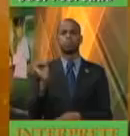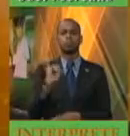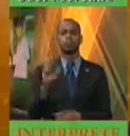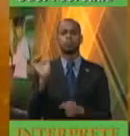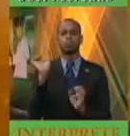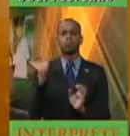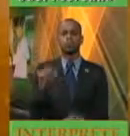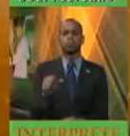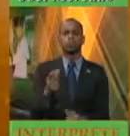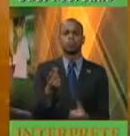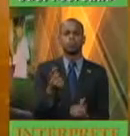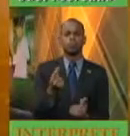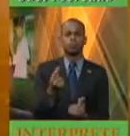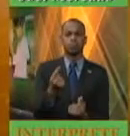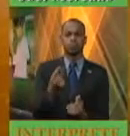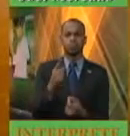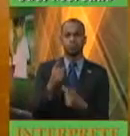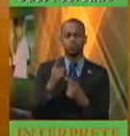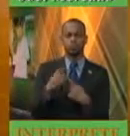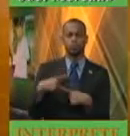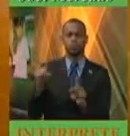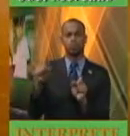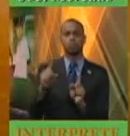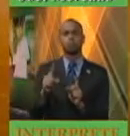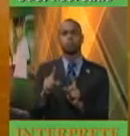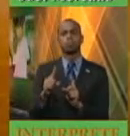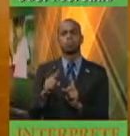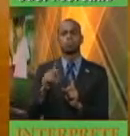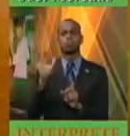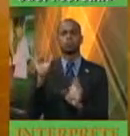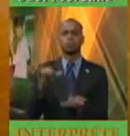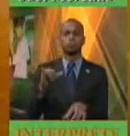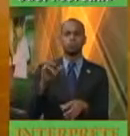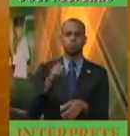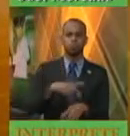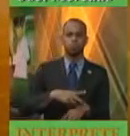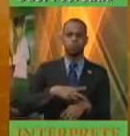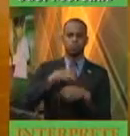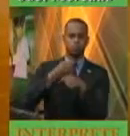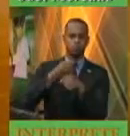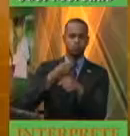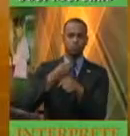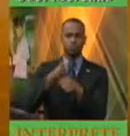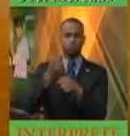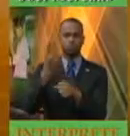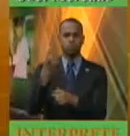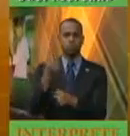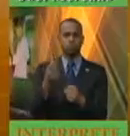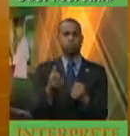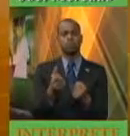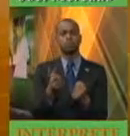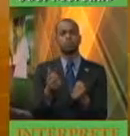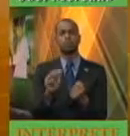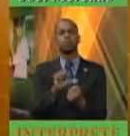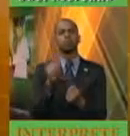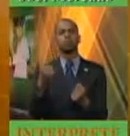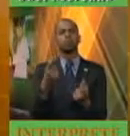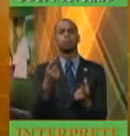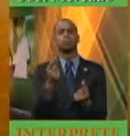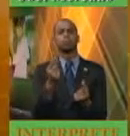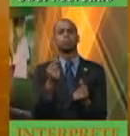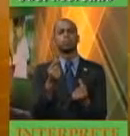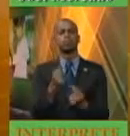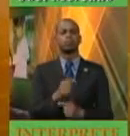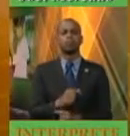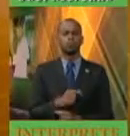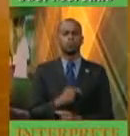conseguir ustedes esos compromisos, esa firma de esos candidatos, con ¿qué más ustedes hicieron en